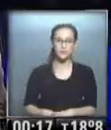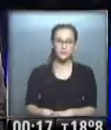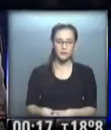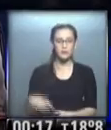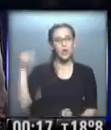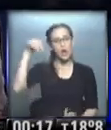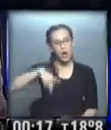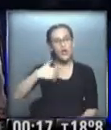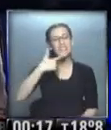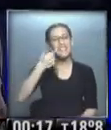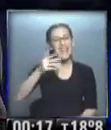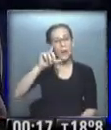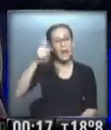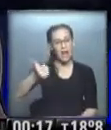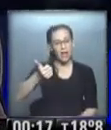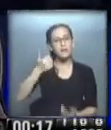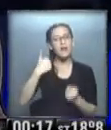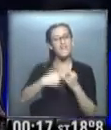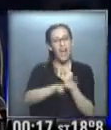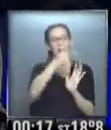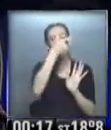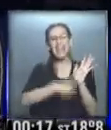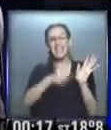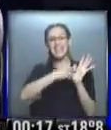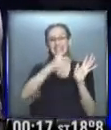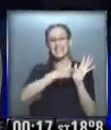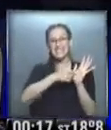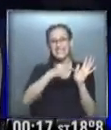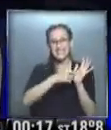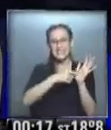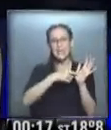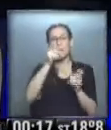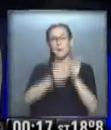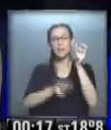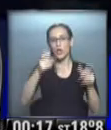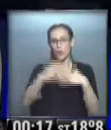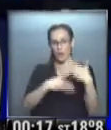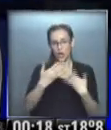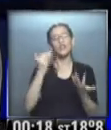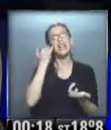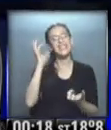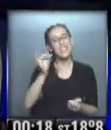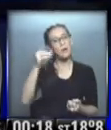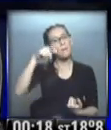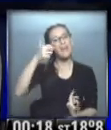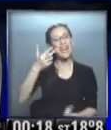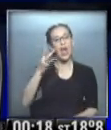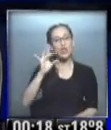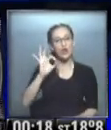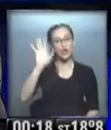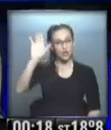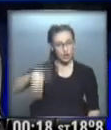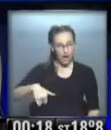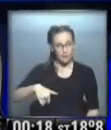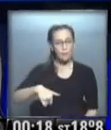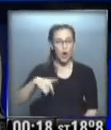Hoy Alejandro Sabella además va a entregar la lista de los convocados del ámbito local. Lo que sí ya se sabe es que Gabriel Mercado fue convocado por el